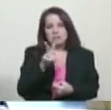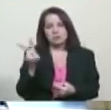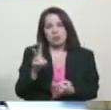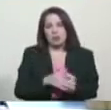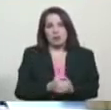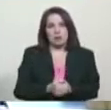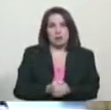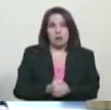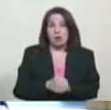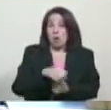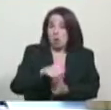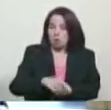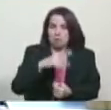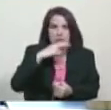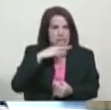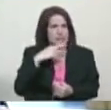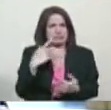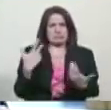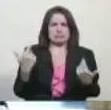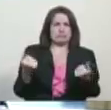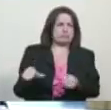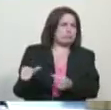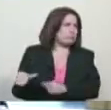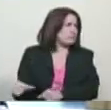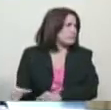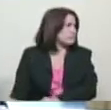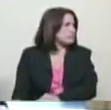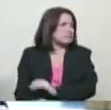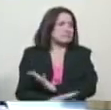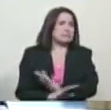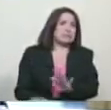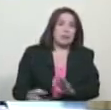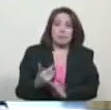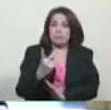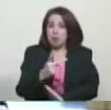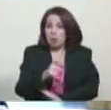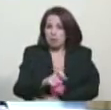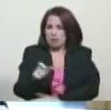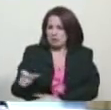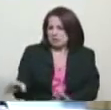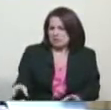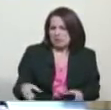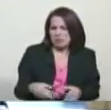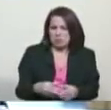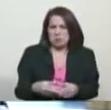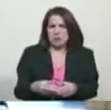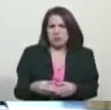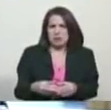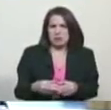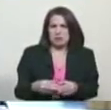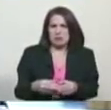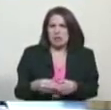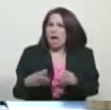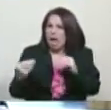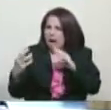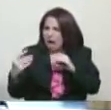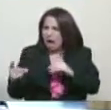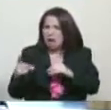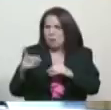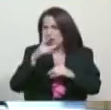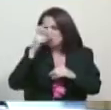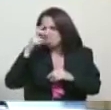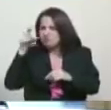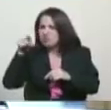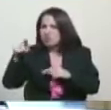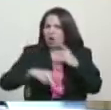Hoy las declaraciones son ruines de dos personas que se reúnen en vez de hablar de la cocaína que se produce